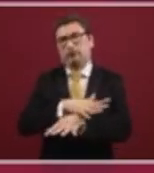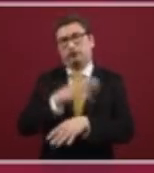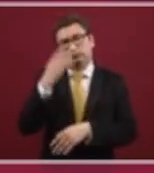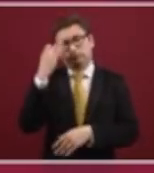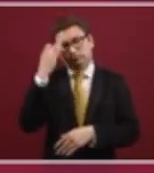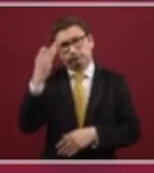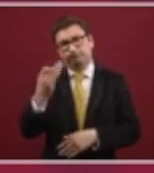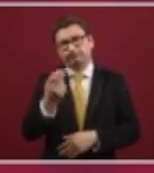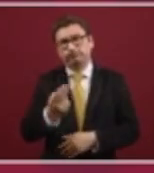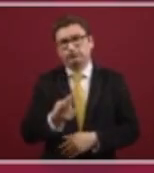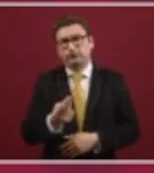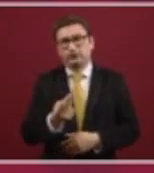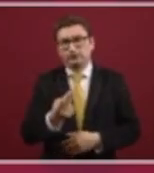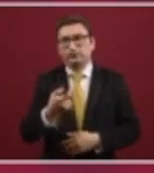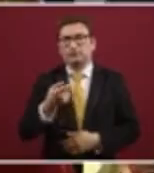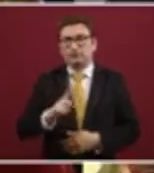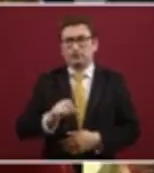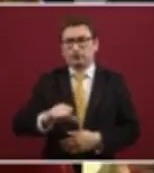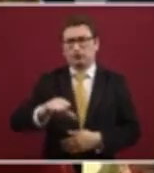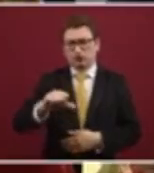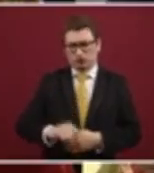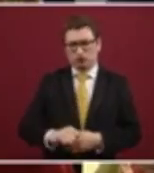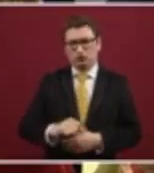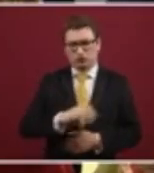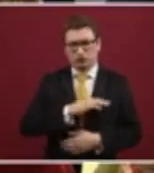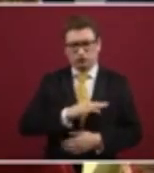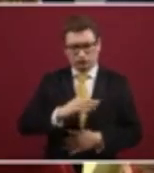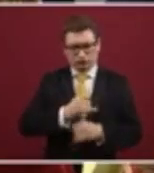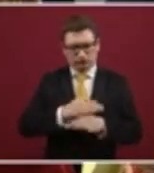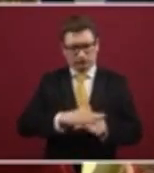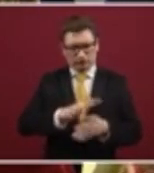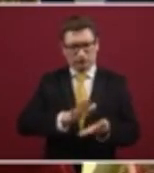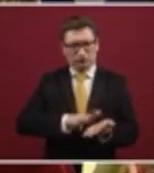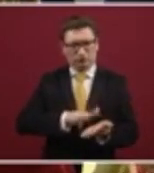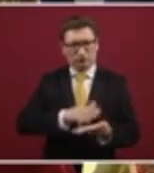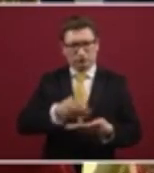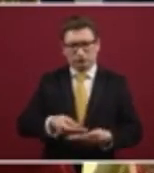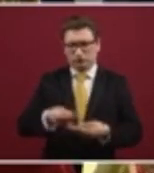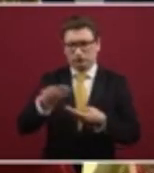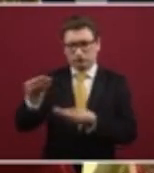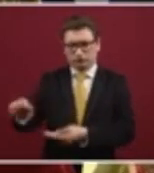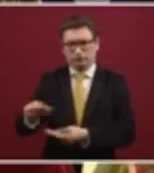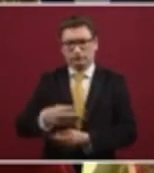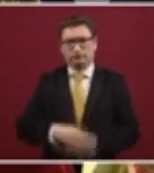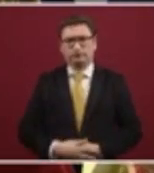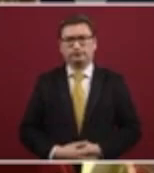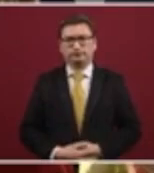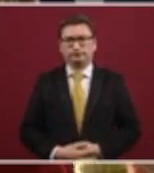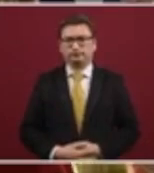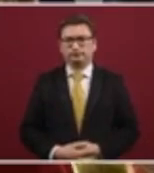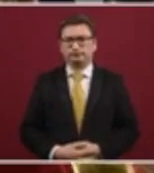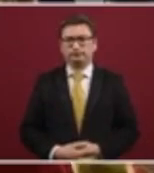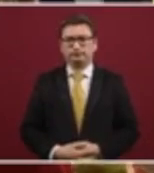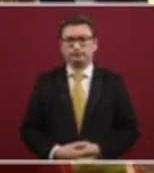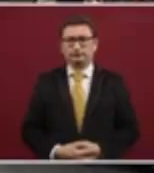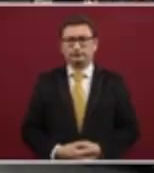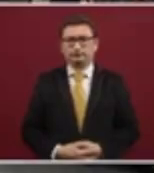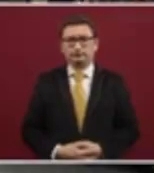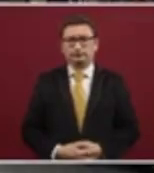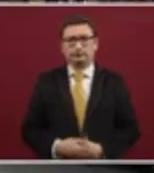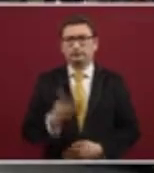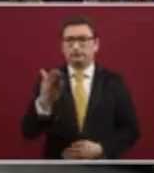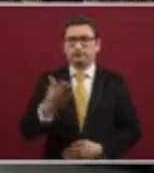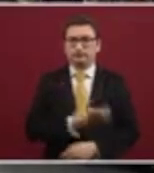tiempo, pero hoy les damos el documento, el informe. A ver lo de la